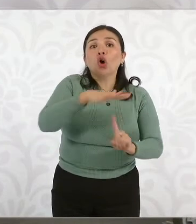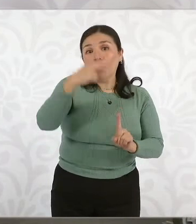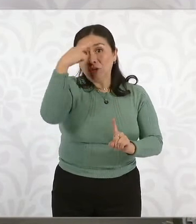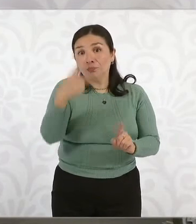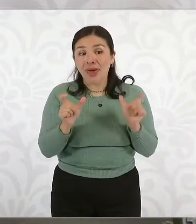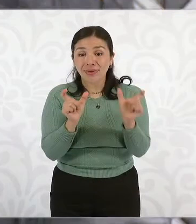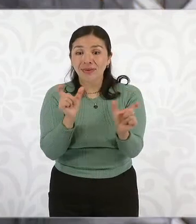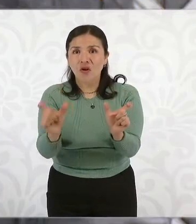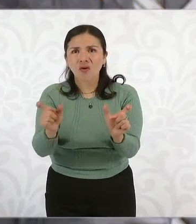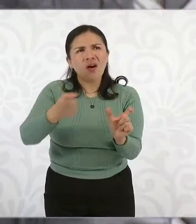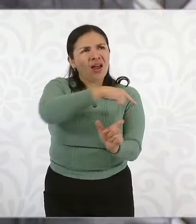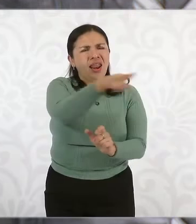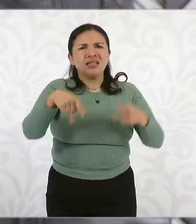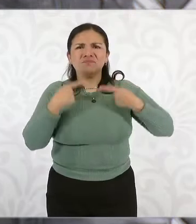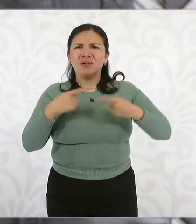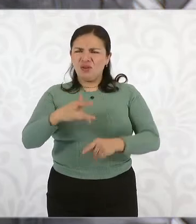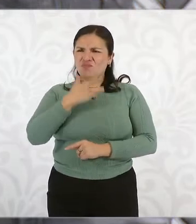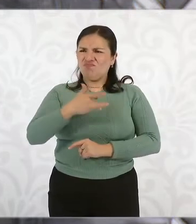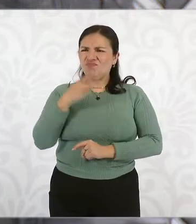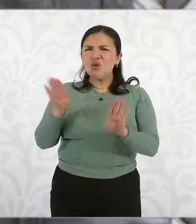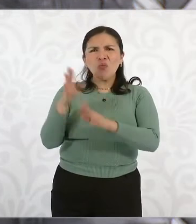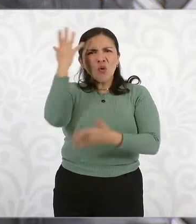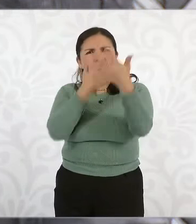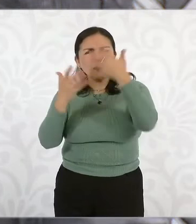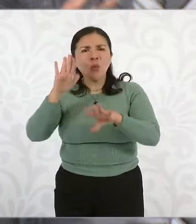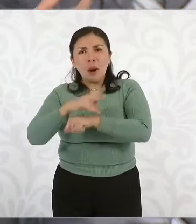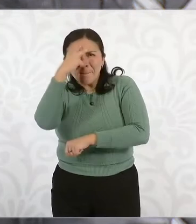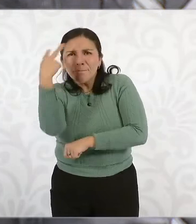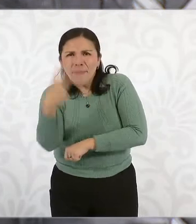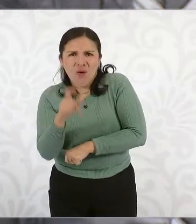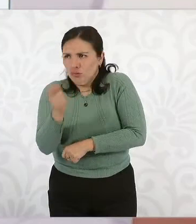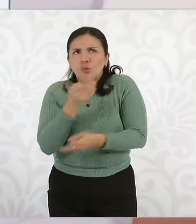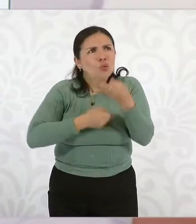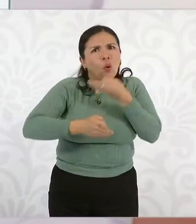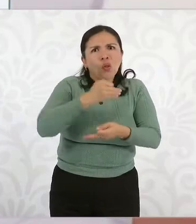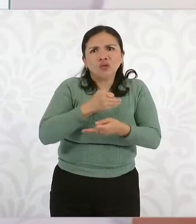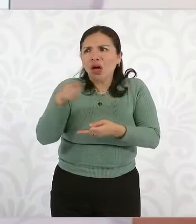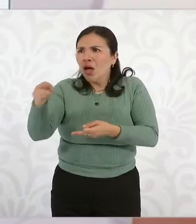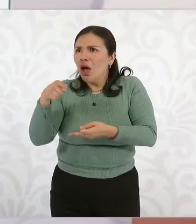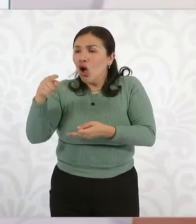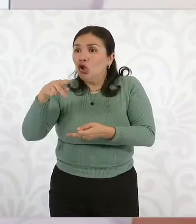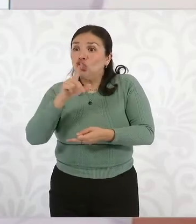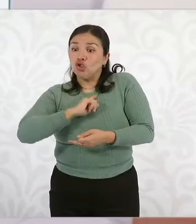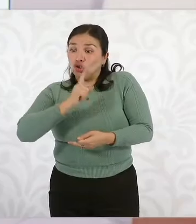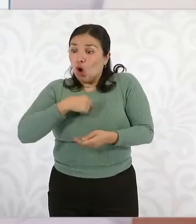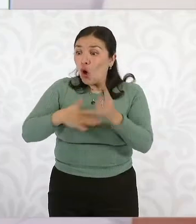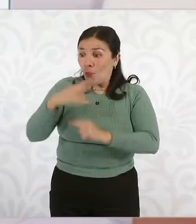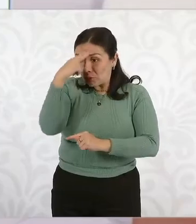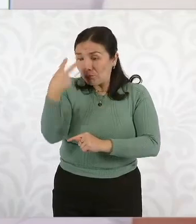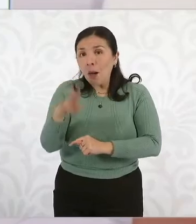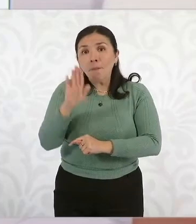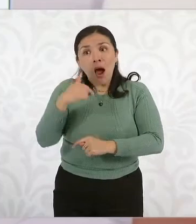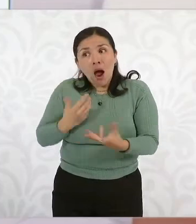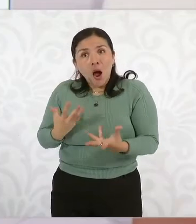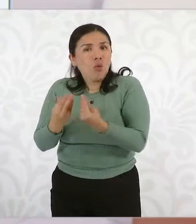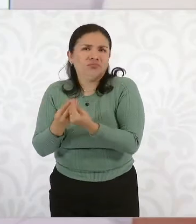pues puede confundir a la gente, porque todos somos México, todos y todos somos México. Entonces un partido pues es una parte